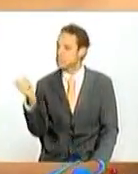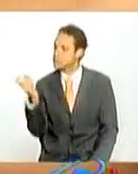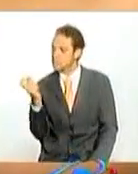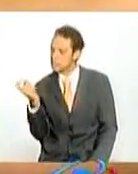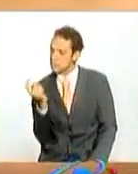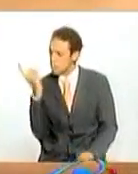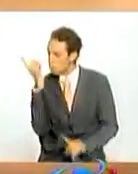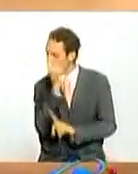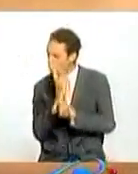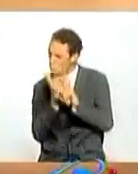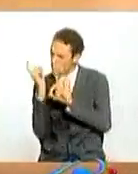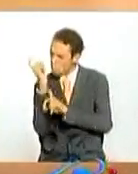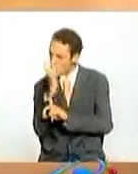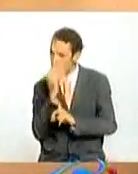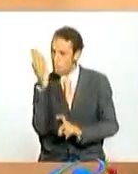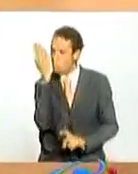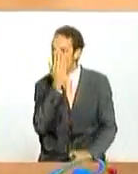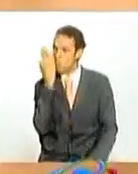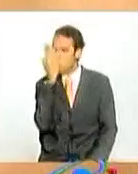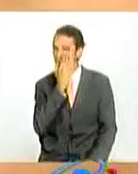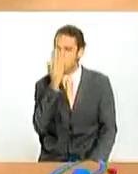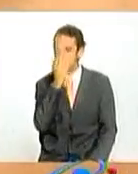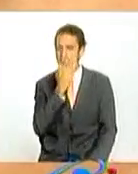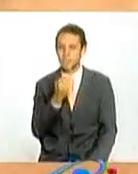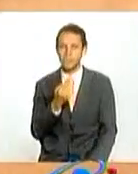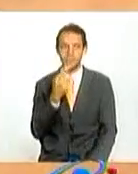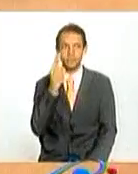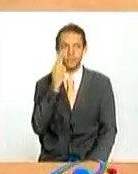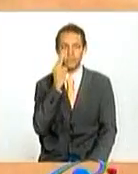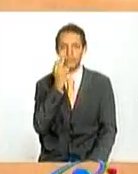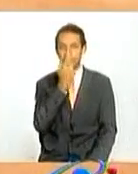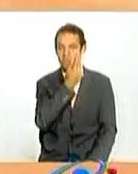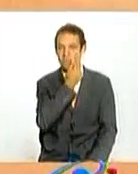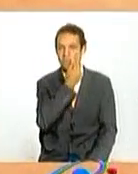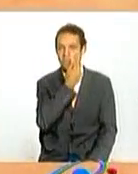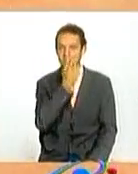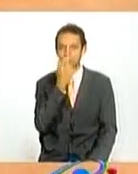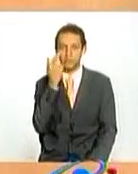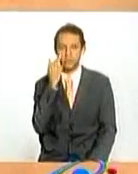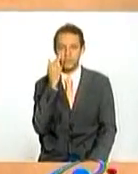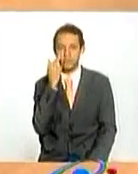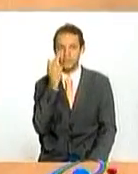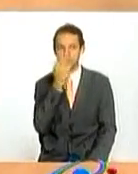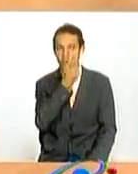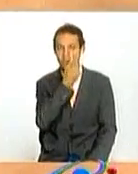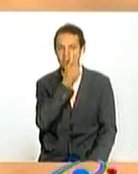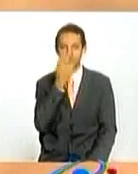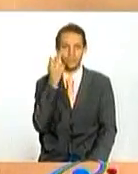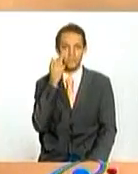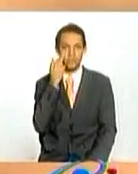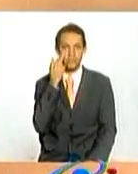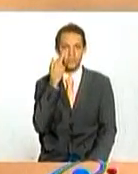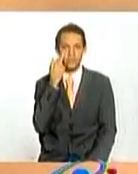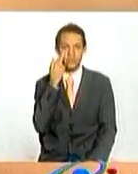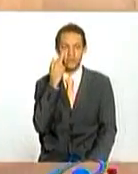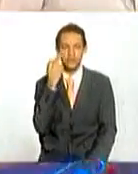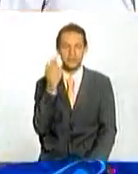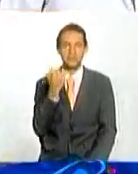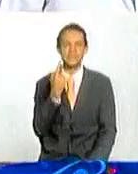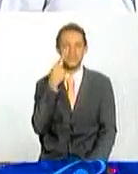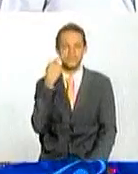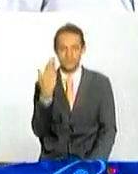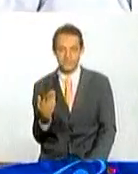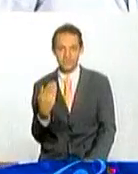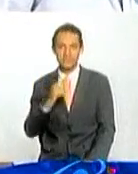estudio de la glándula mamaria bilateral acompañado de axilas. Sí, entonces